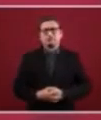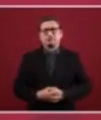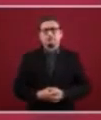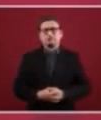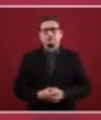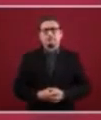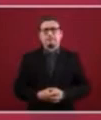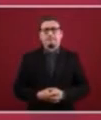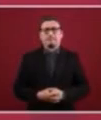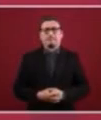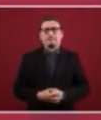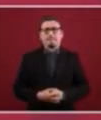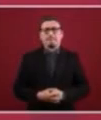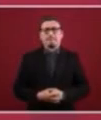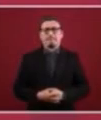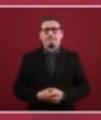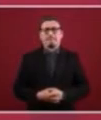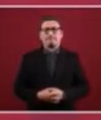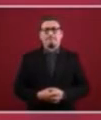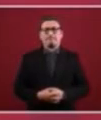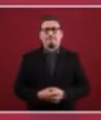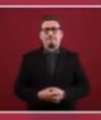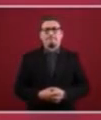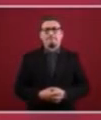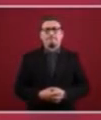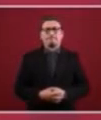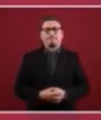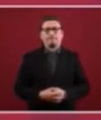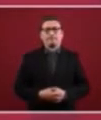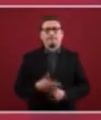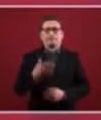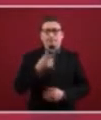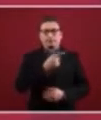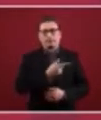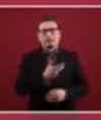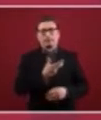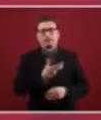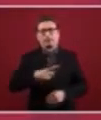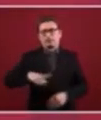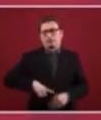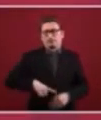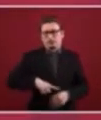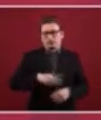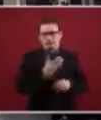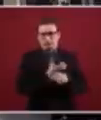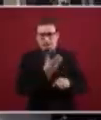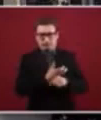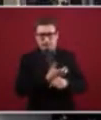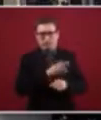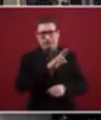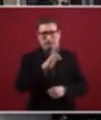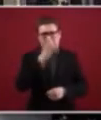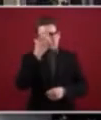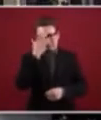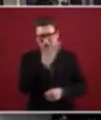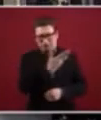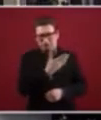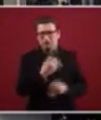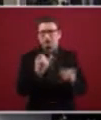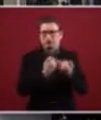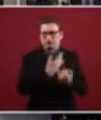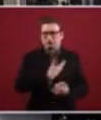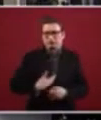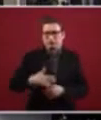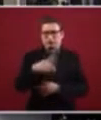le reconozco al gobierno de Estados Unidos, y en particular al presidente Trump,